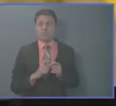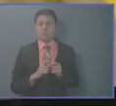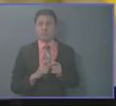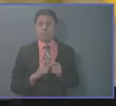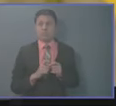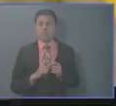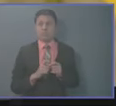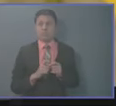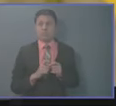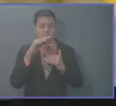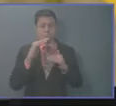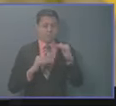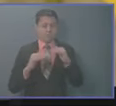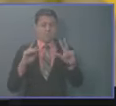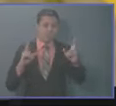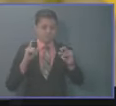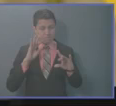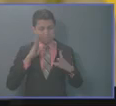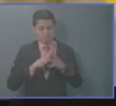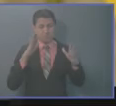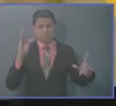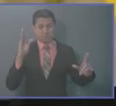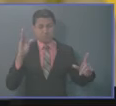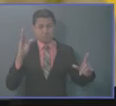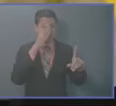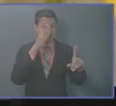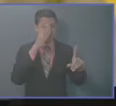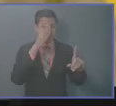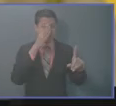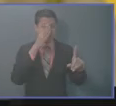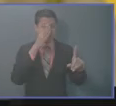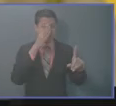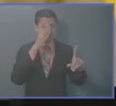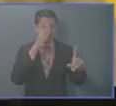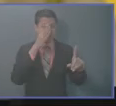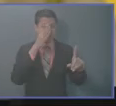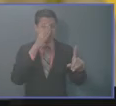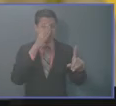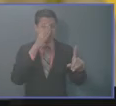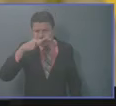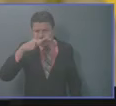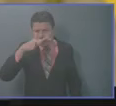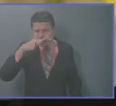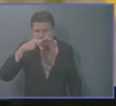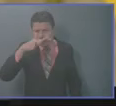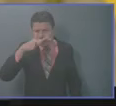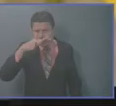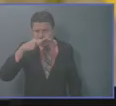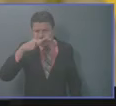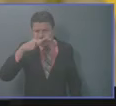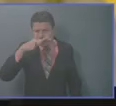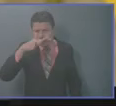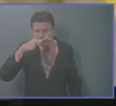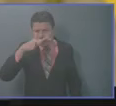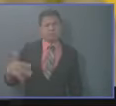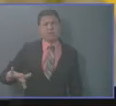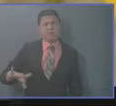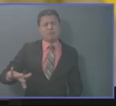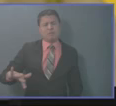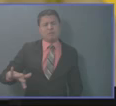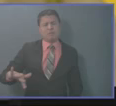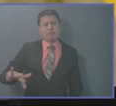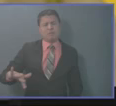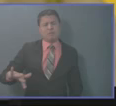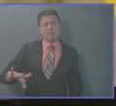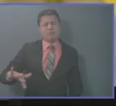fiscal, que ha sido uno de los objetivos que viene trabajándose desde hace varios años y que desde el momento de